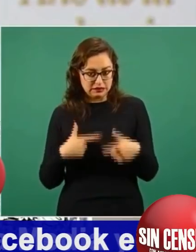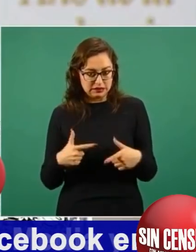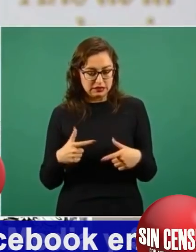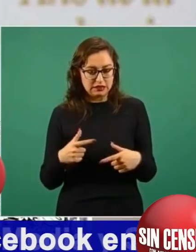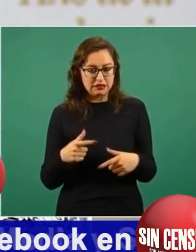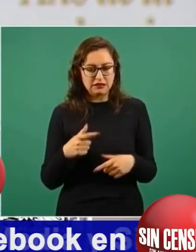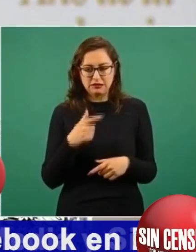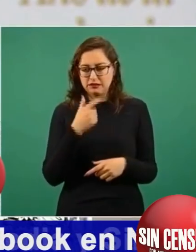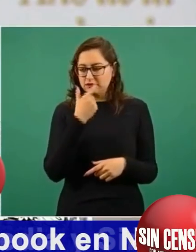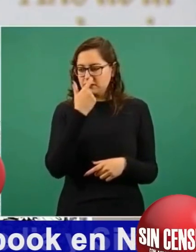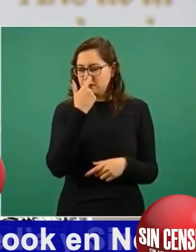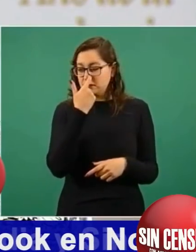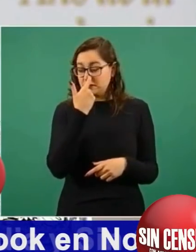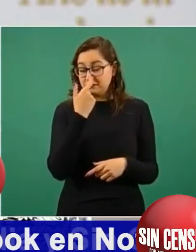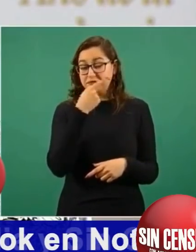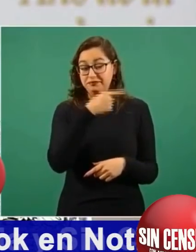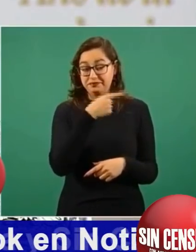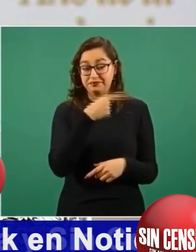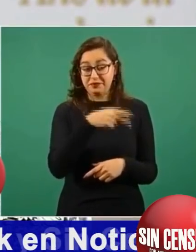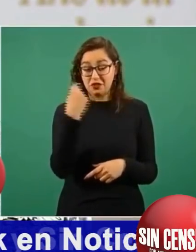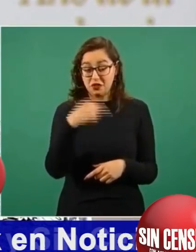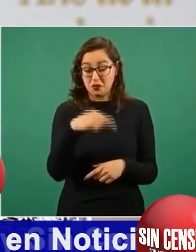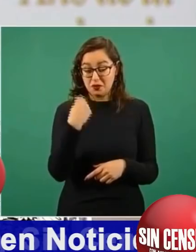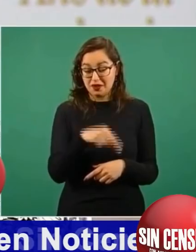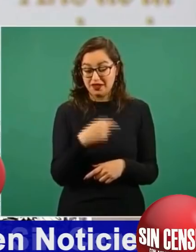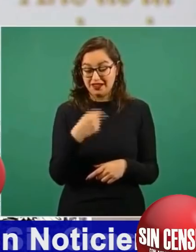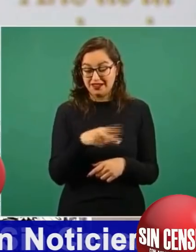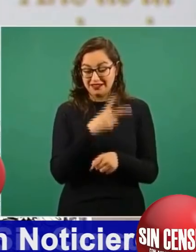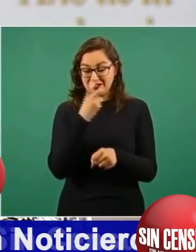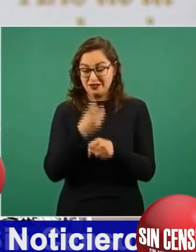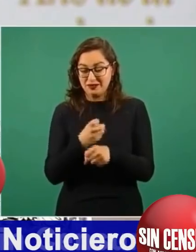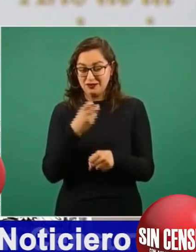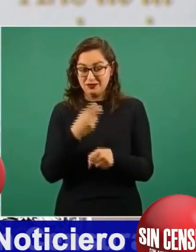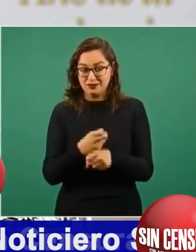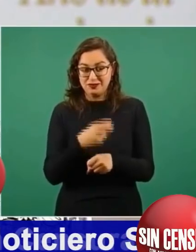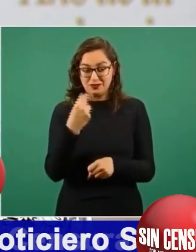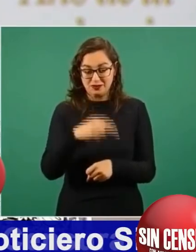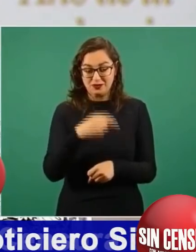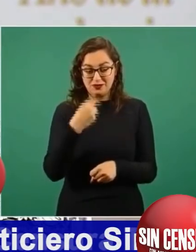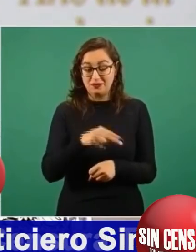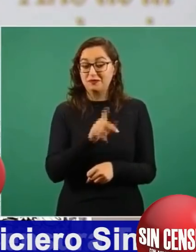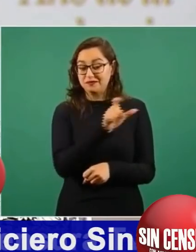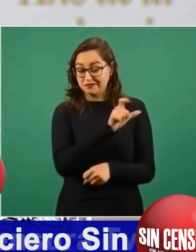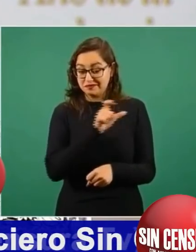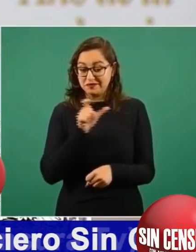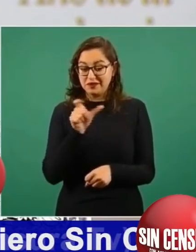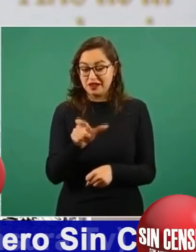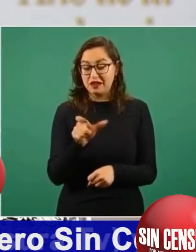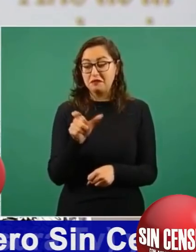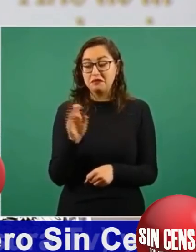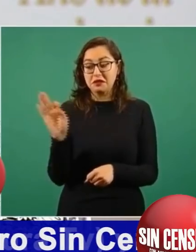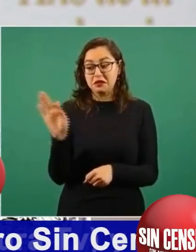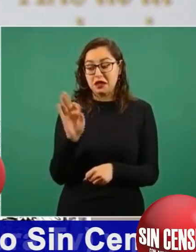un apellido de un gran periodista mexicano, que a lo mejor es hasta familiar de él,